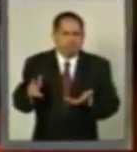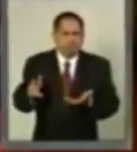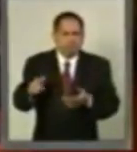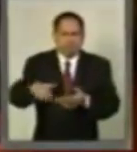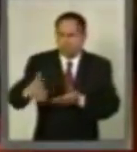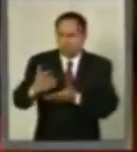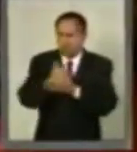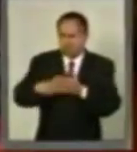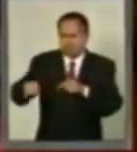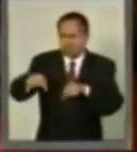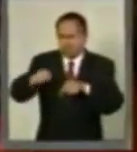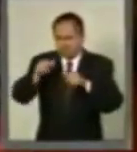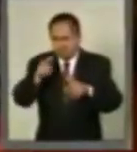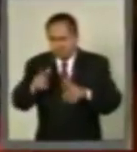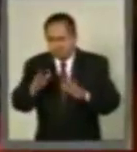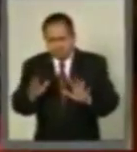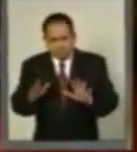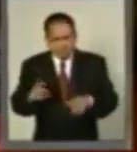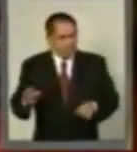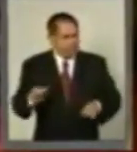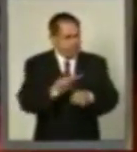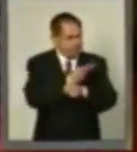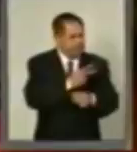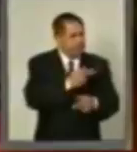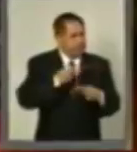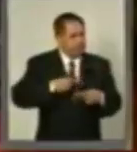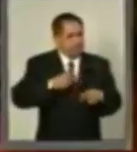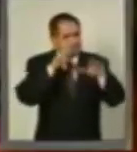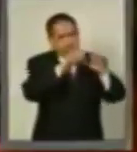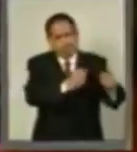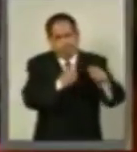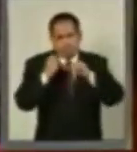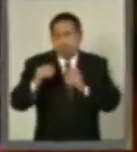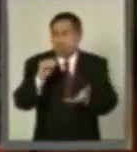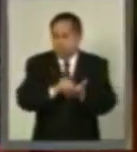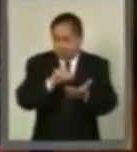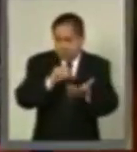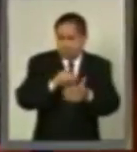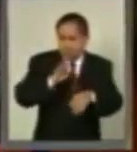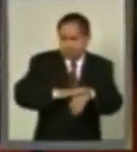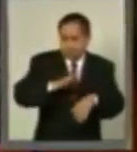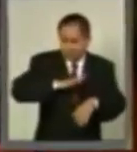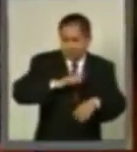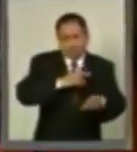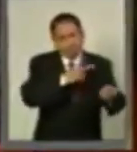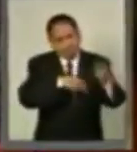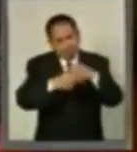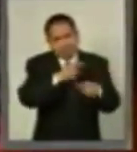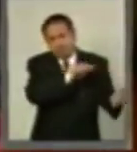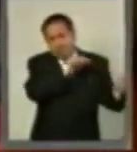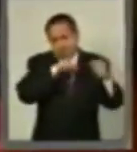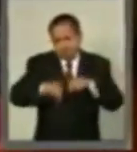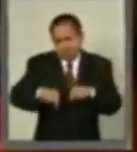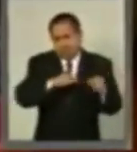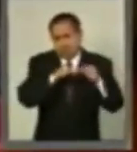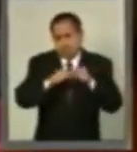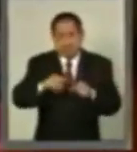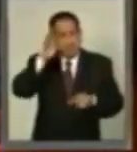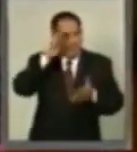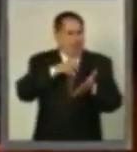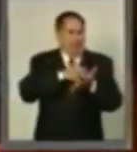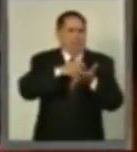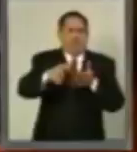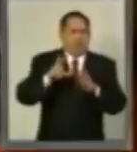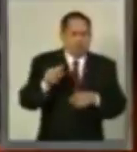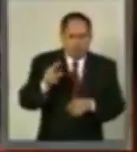de aquí, de qué está pasando con nuestros connacionales que siguen regresando, que no son los miles que se nos